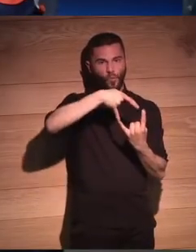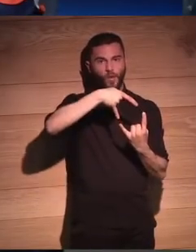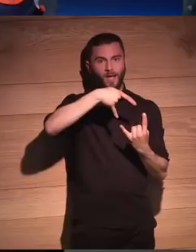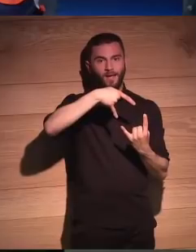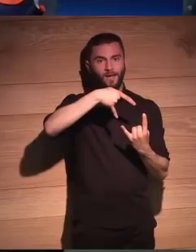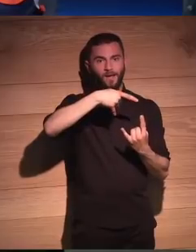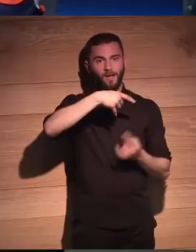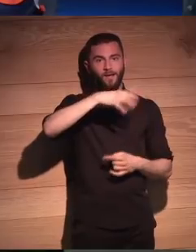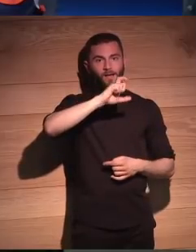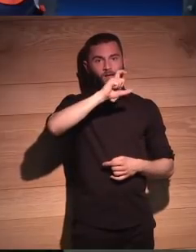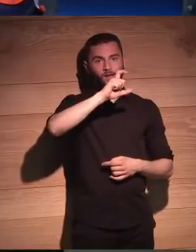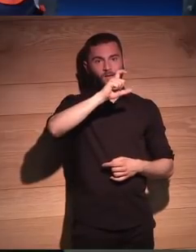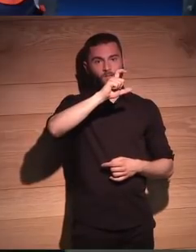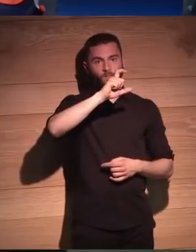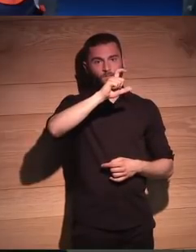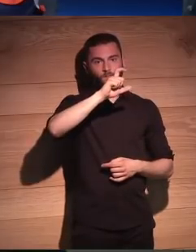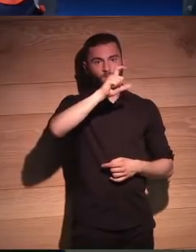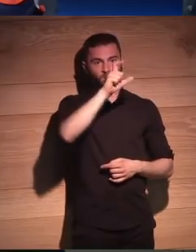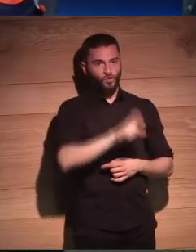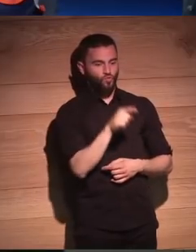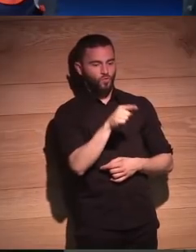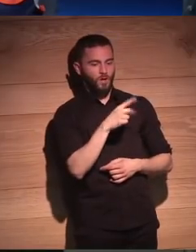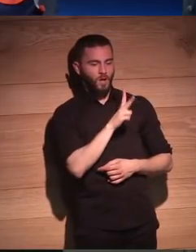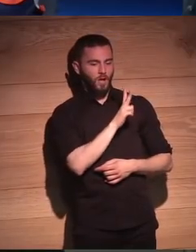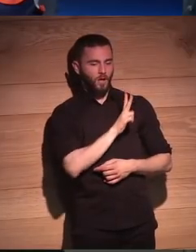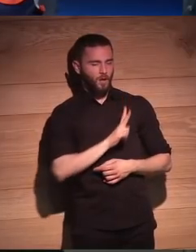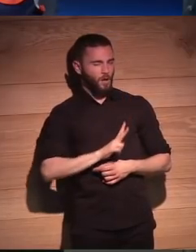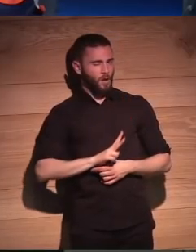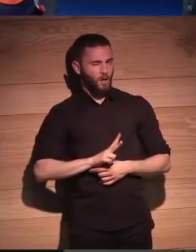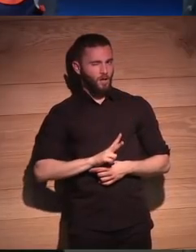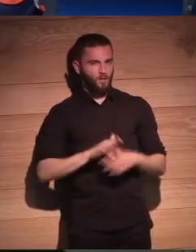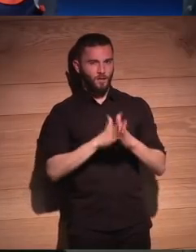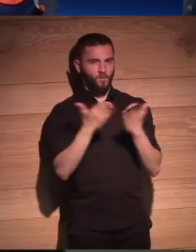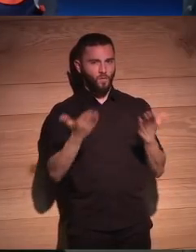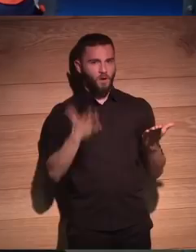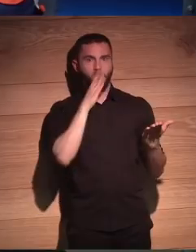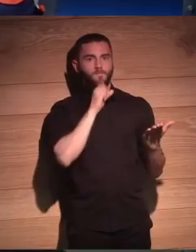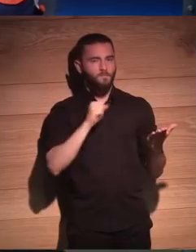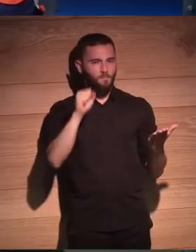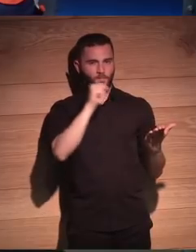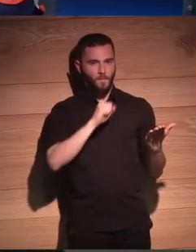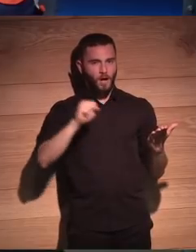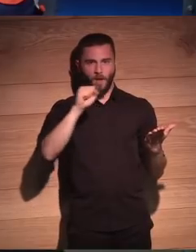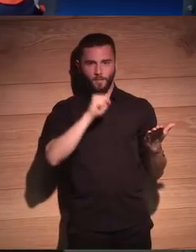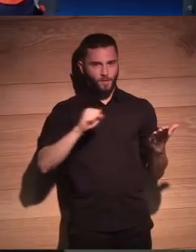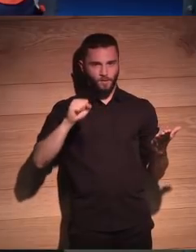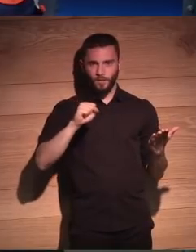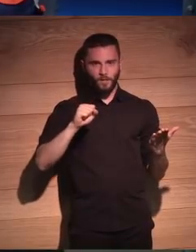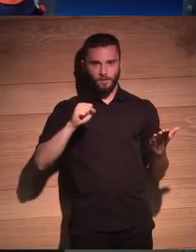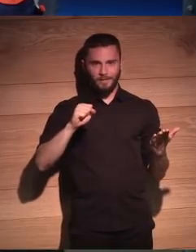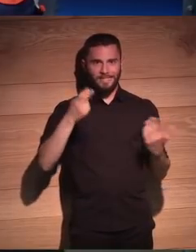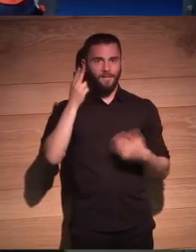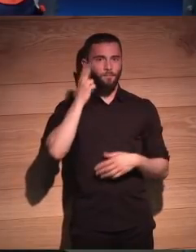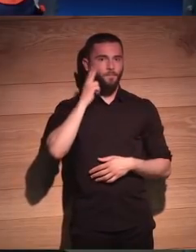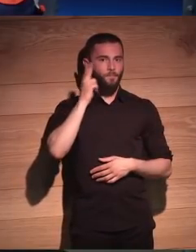de los personajes más elegantes. Y las novelas más grandes. Y es una de las novelas más maravillosas que me ha dado tanto